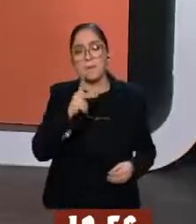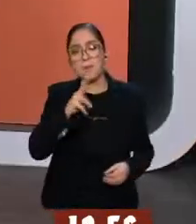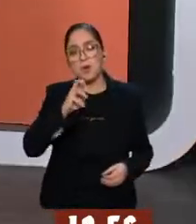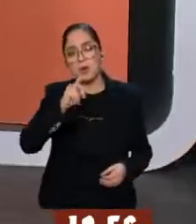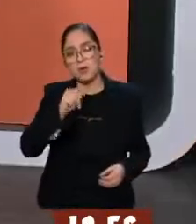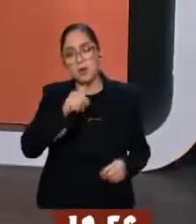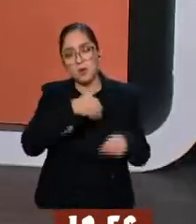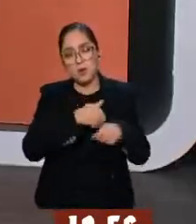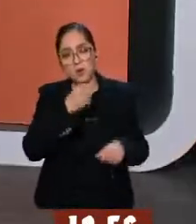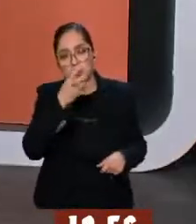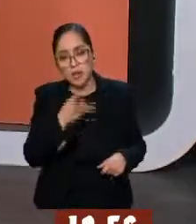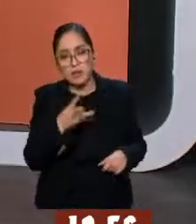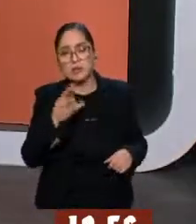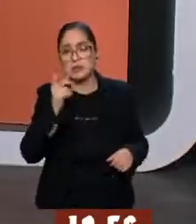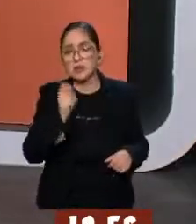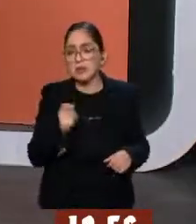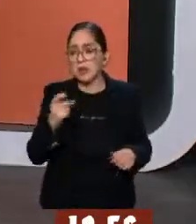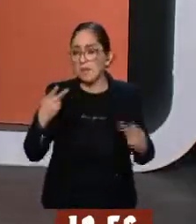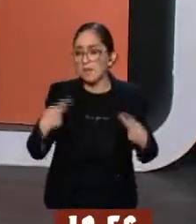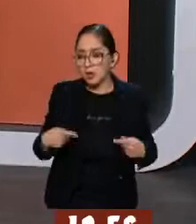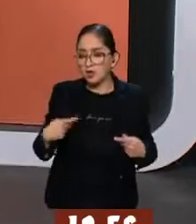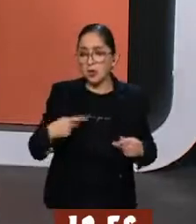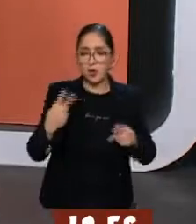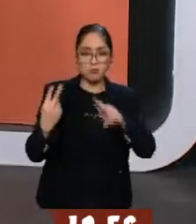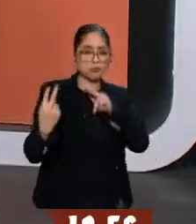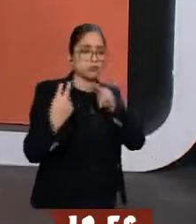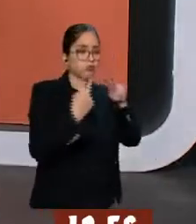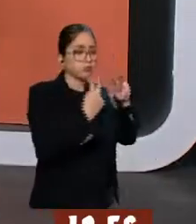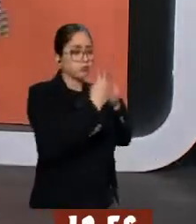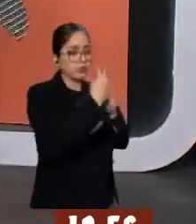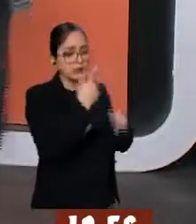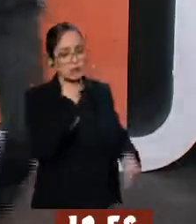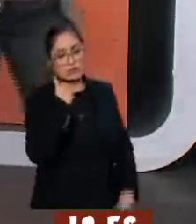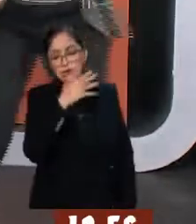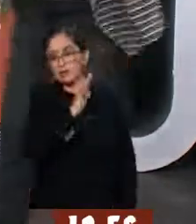y cuando se vieron no dijeron, híjole, ya sé por qué no le había hablado.